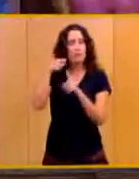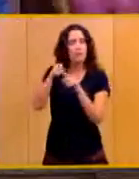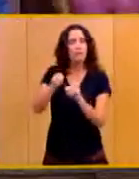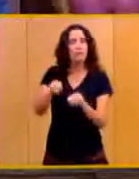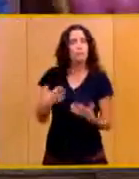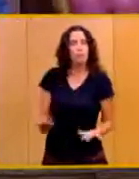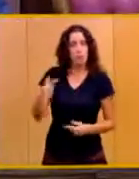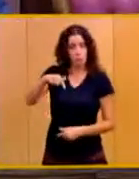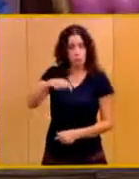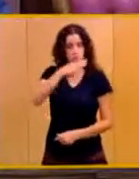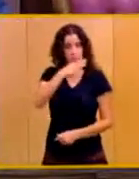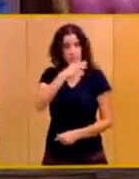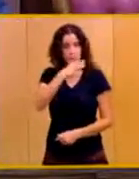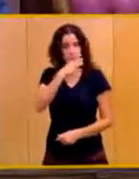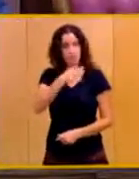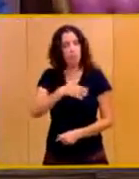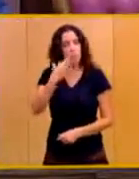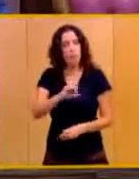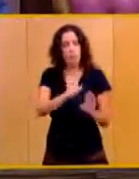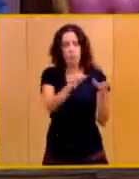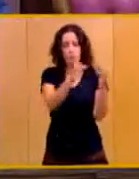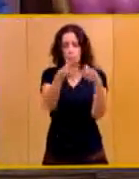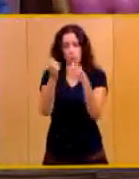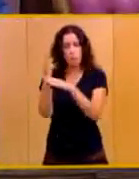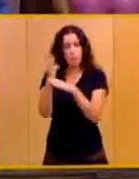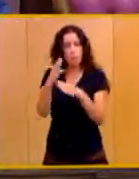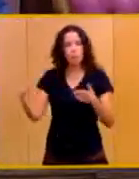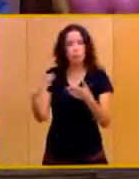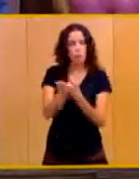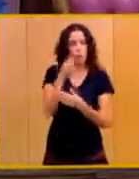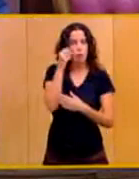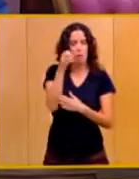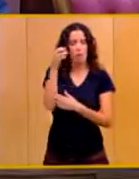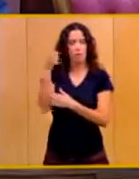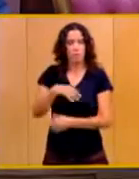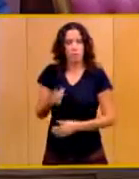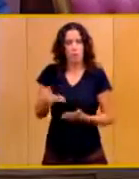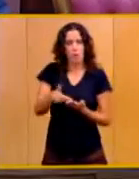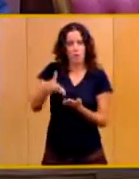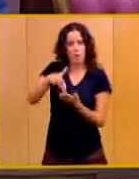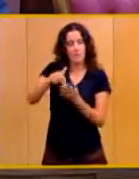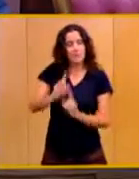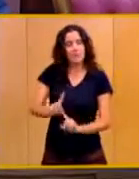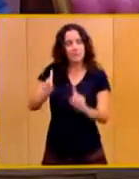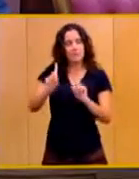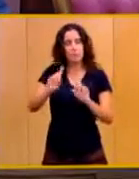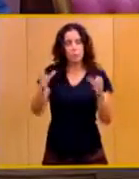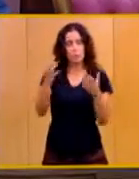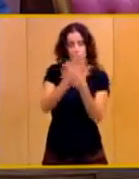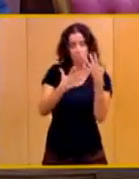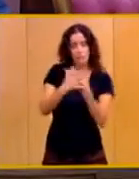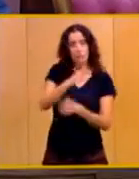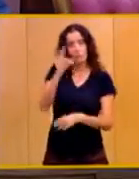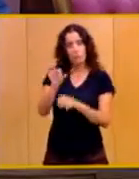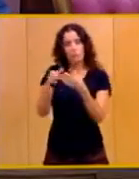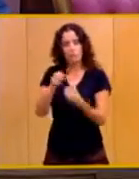tarde puedan intervenir todos los grupos parlamentarios, a excepción del Grupo Mixto y del Grupo Socialista, que lo